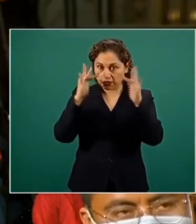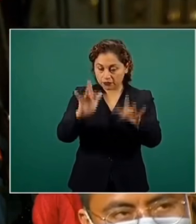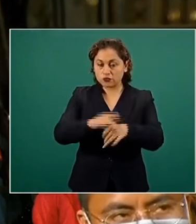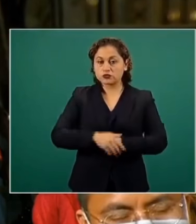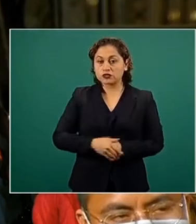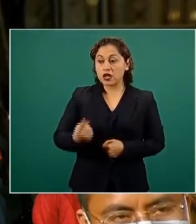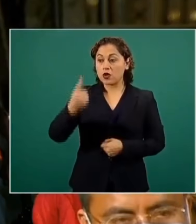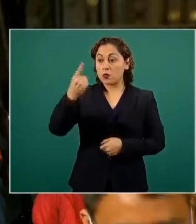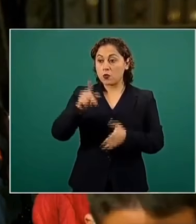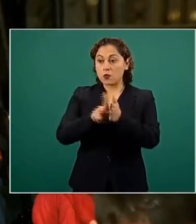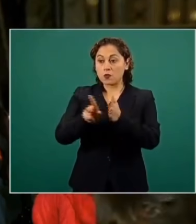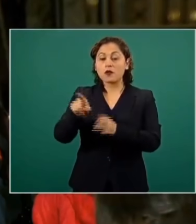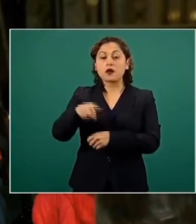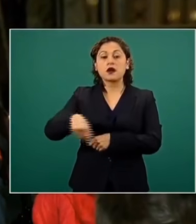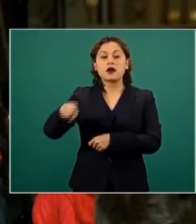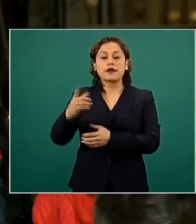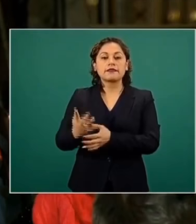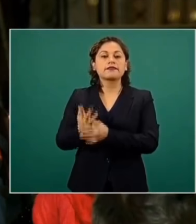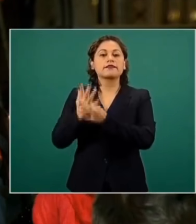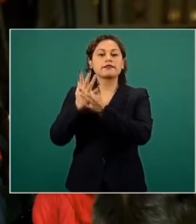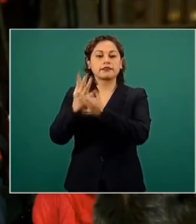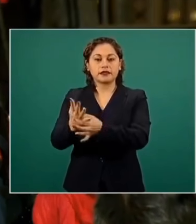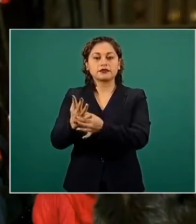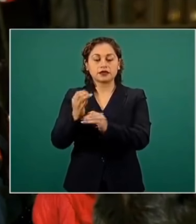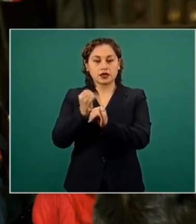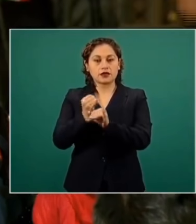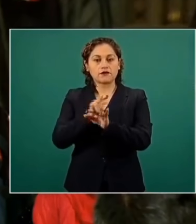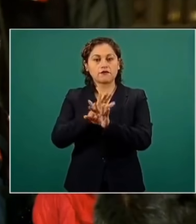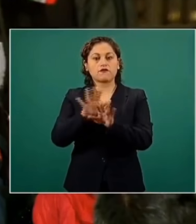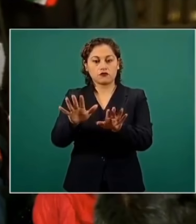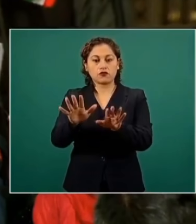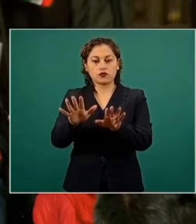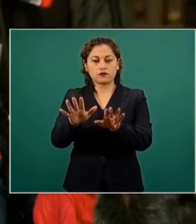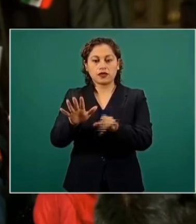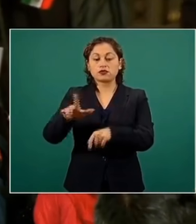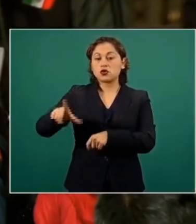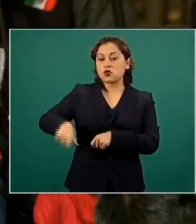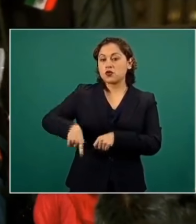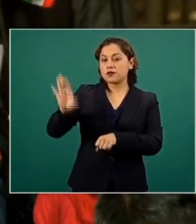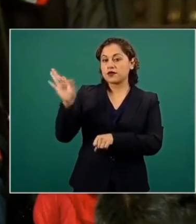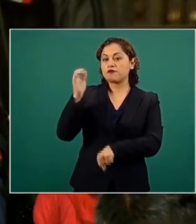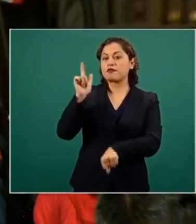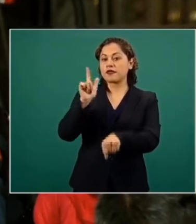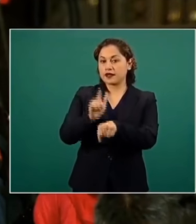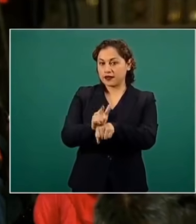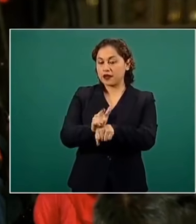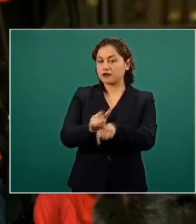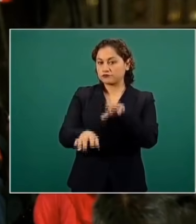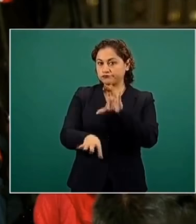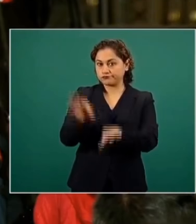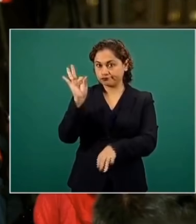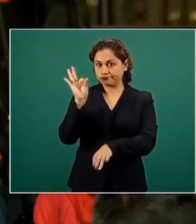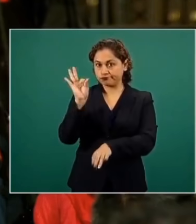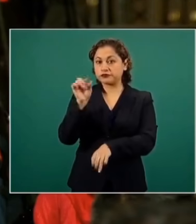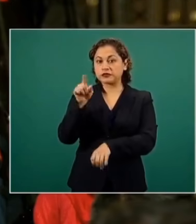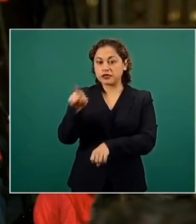asegura que tiene información privilegiada de la esfera del gobierno federal, en donde le confirmarían que el